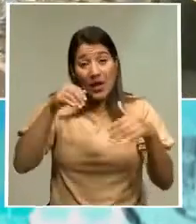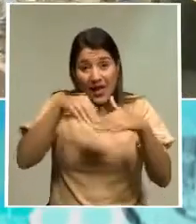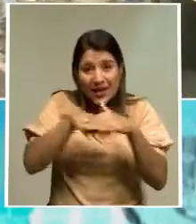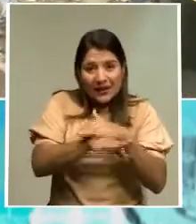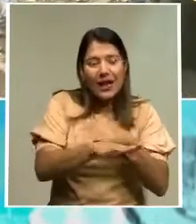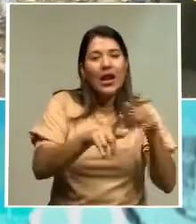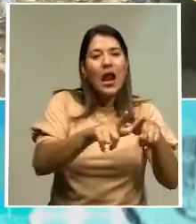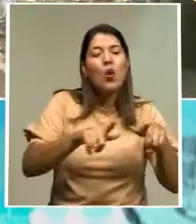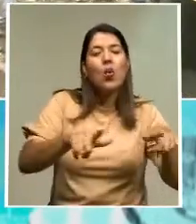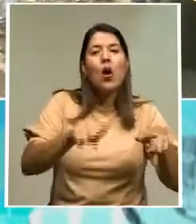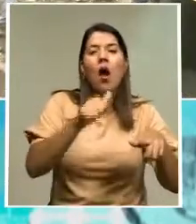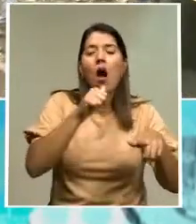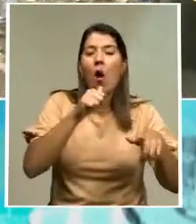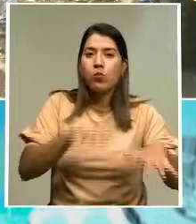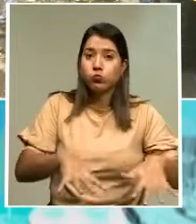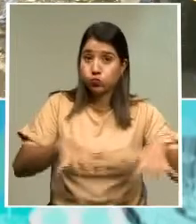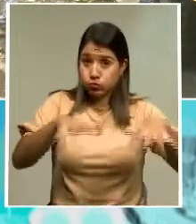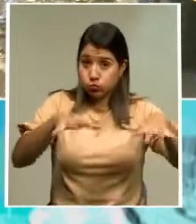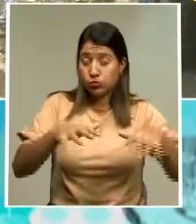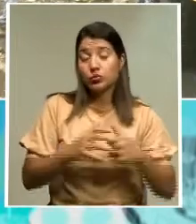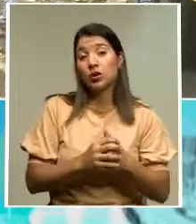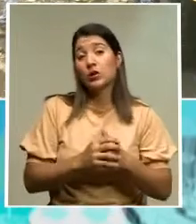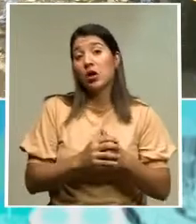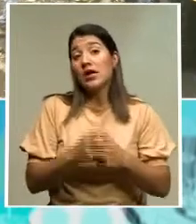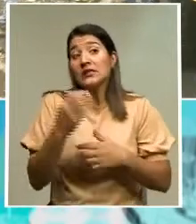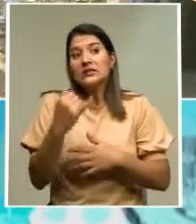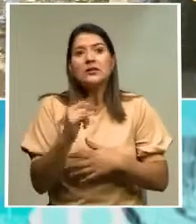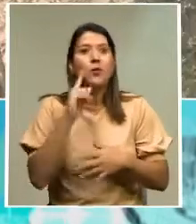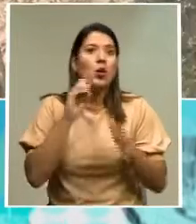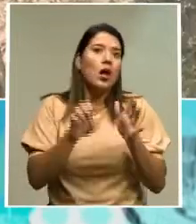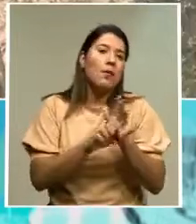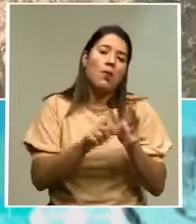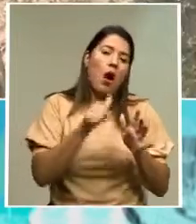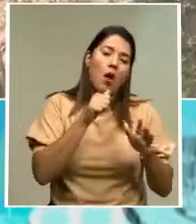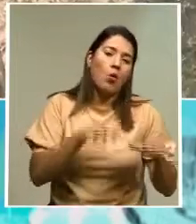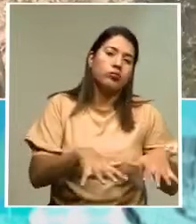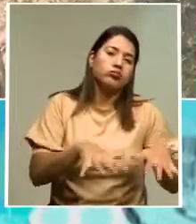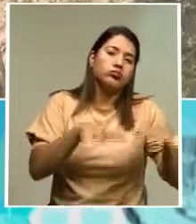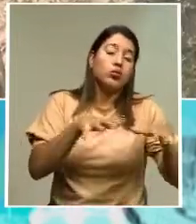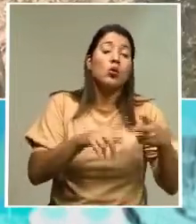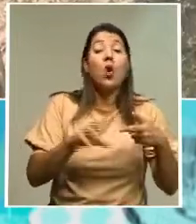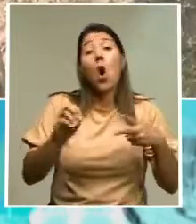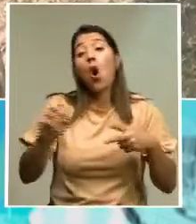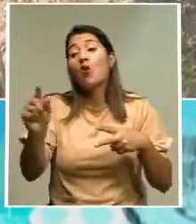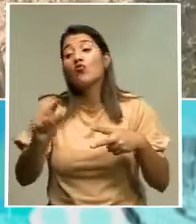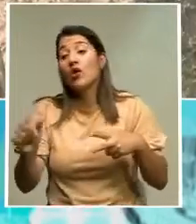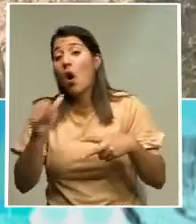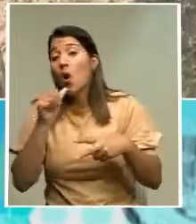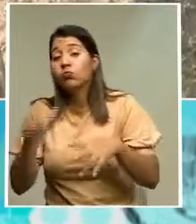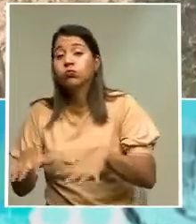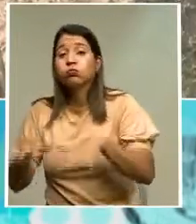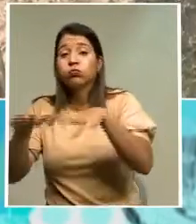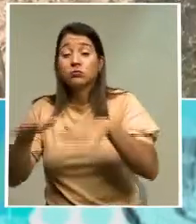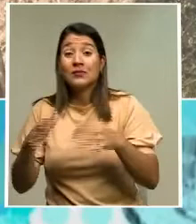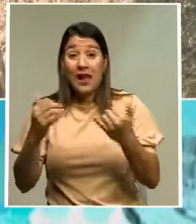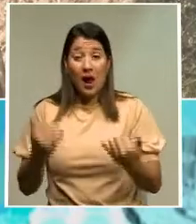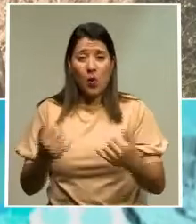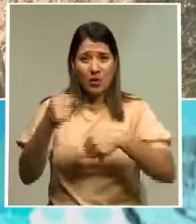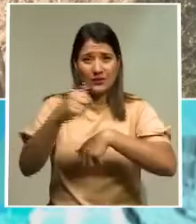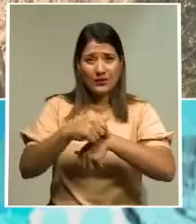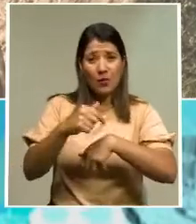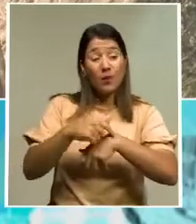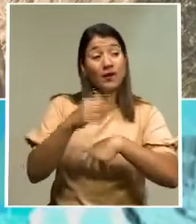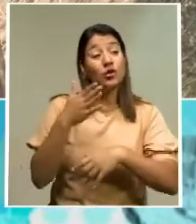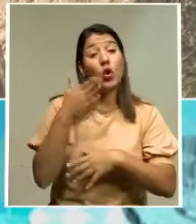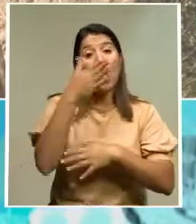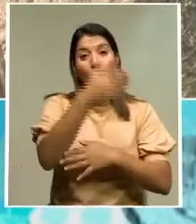bien sea por saturación de suelos o por corrientes en los ríos. En este momento van por la vertiente